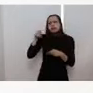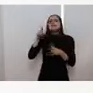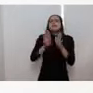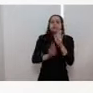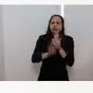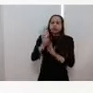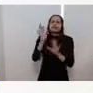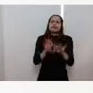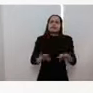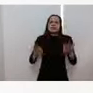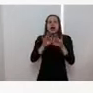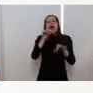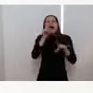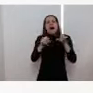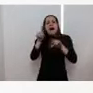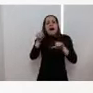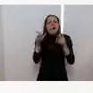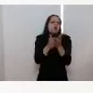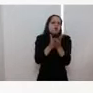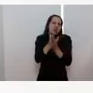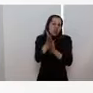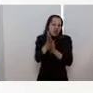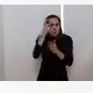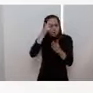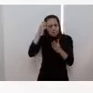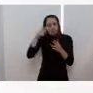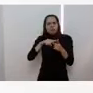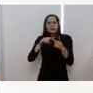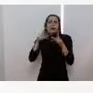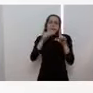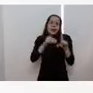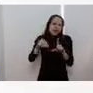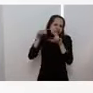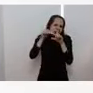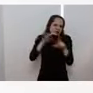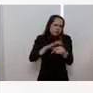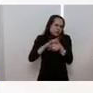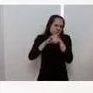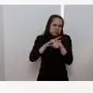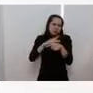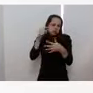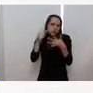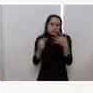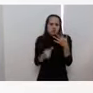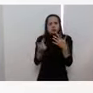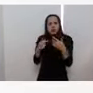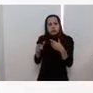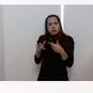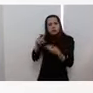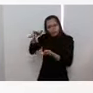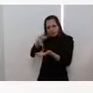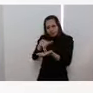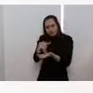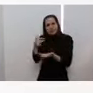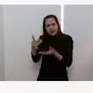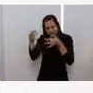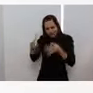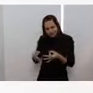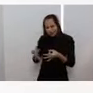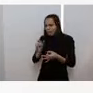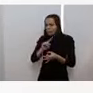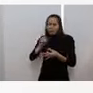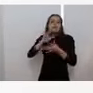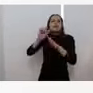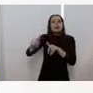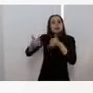tenemos estudiantes de pregrado y de posgrado y ya que es la presencialidad no se podía dar pues hicimos una adaptación que fue de forma muy rápida pero